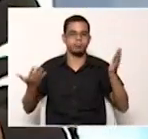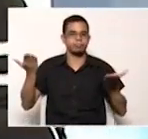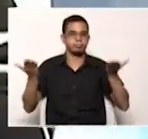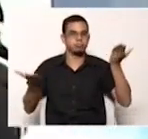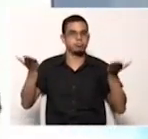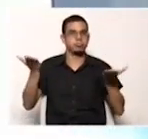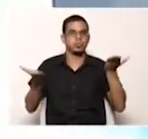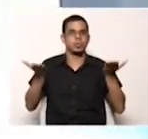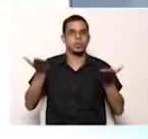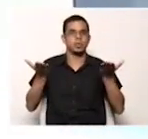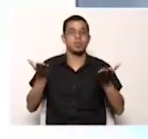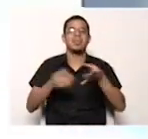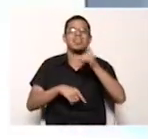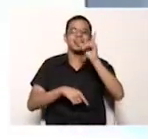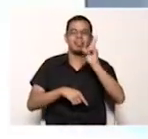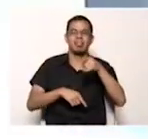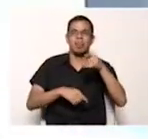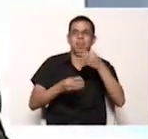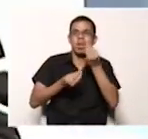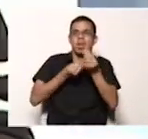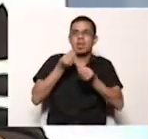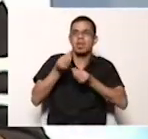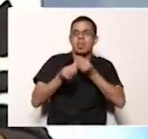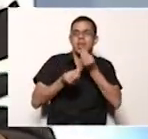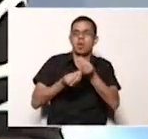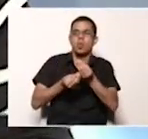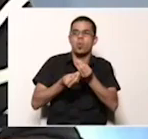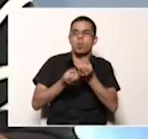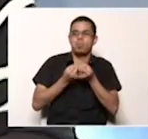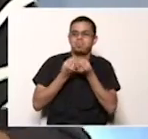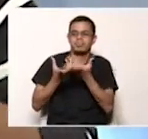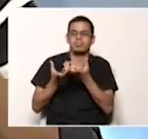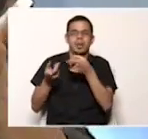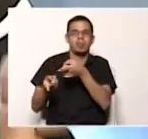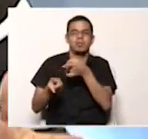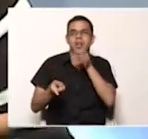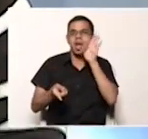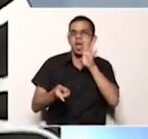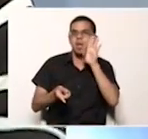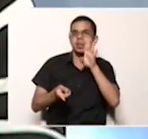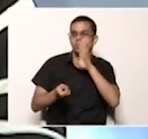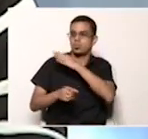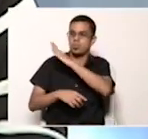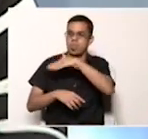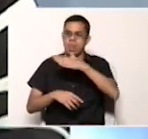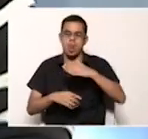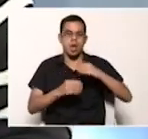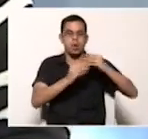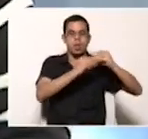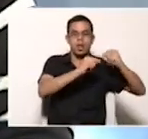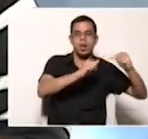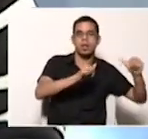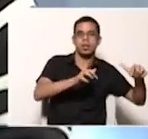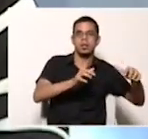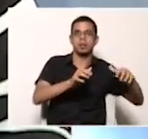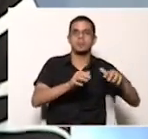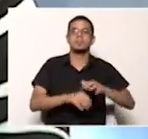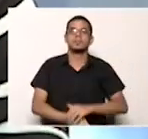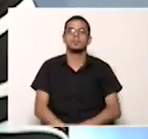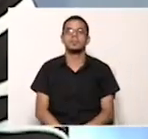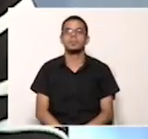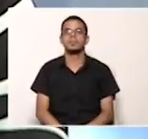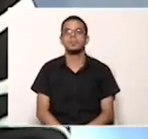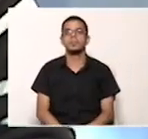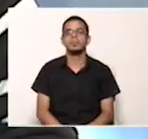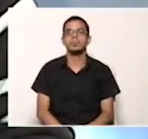las contaminaciones del aire, del agua, del suelo, entre otros. También partimos sobre lo